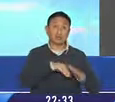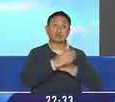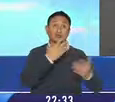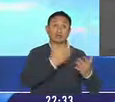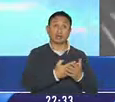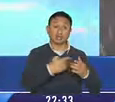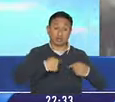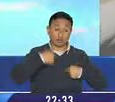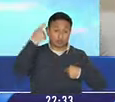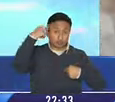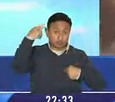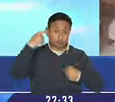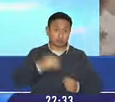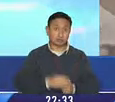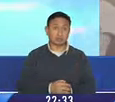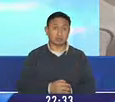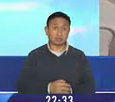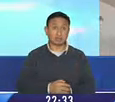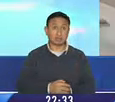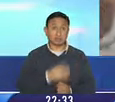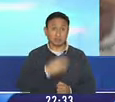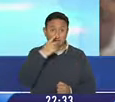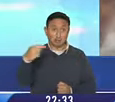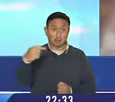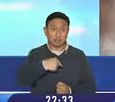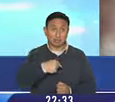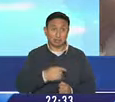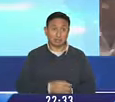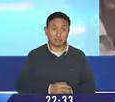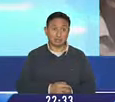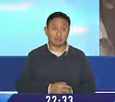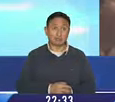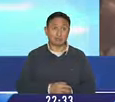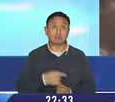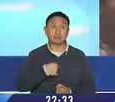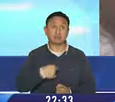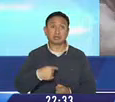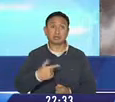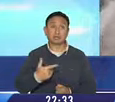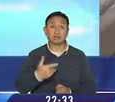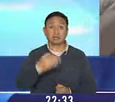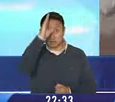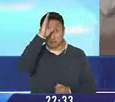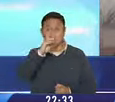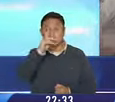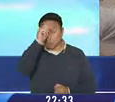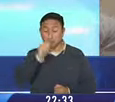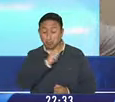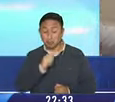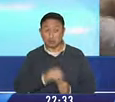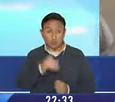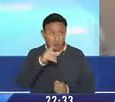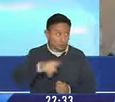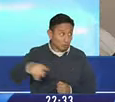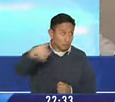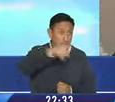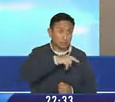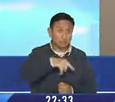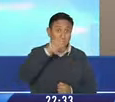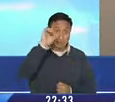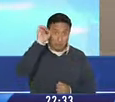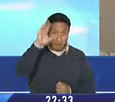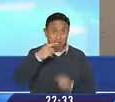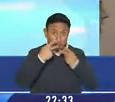loco. Mira, mira, me persigno en el nombre de Dios, que si alguno de ustedes hace público ese